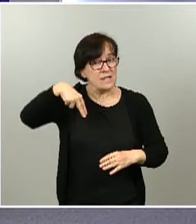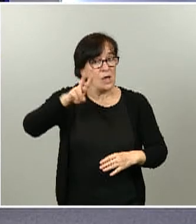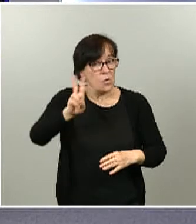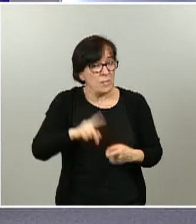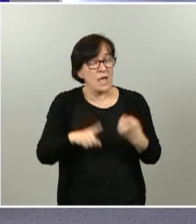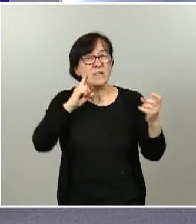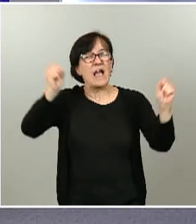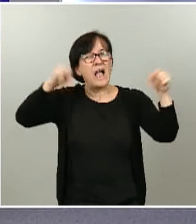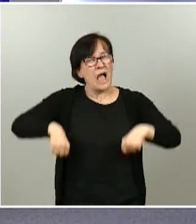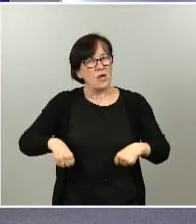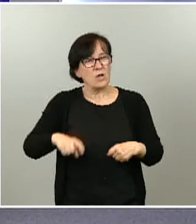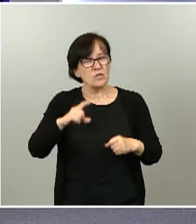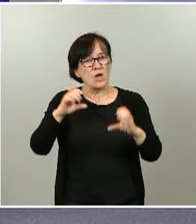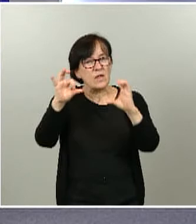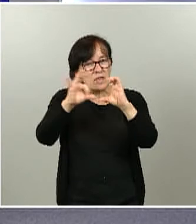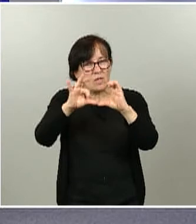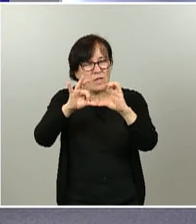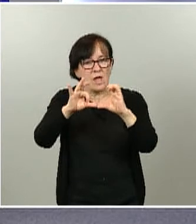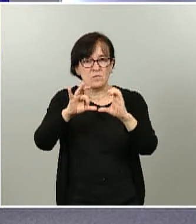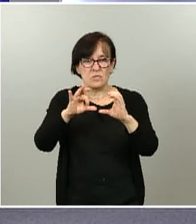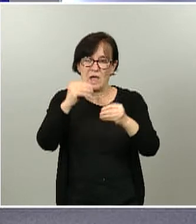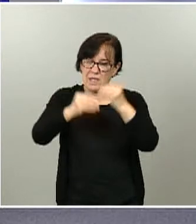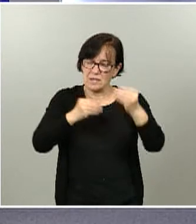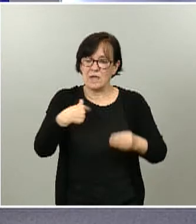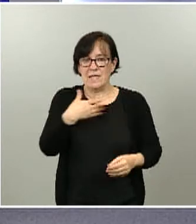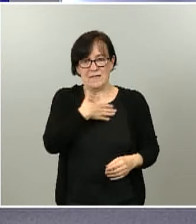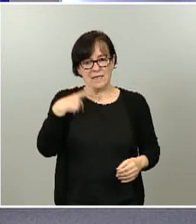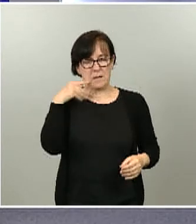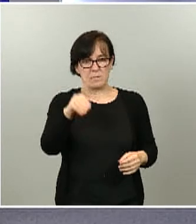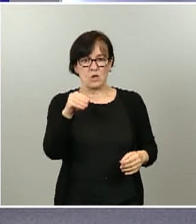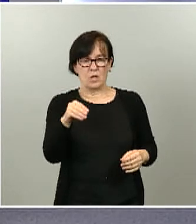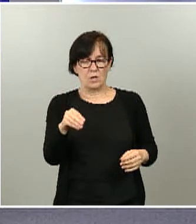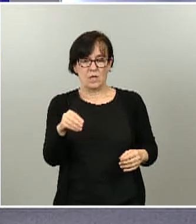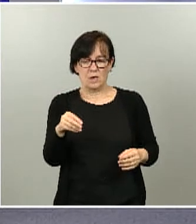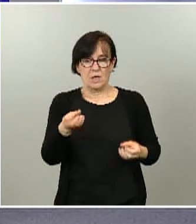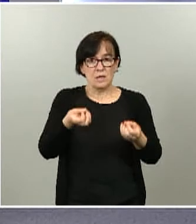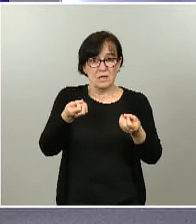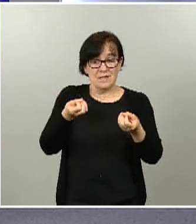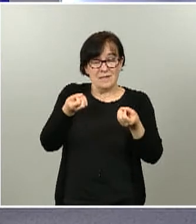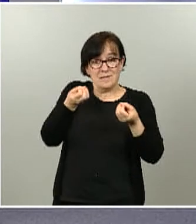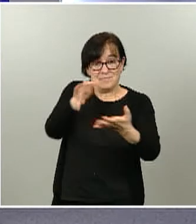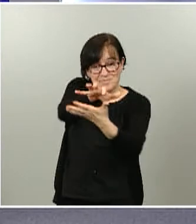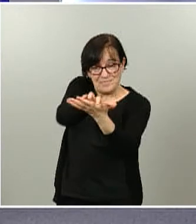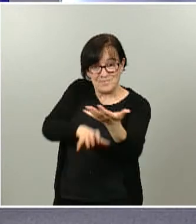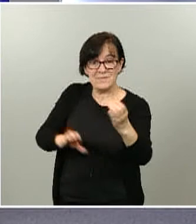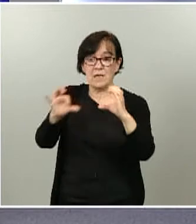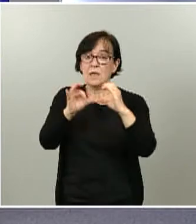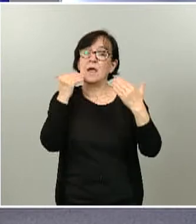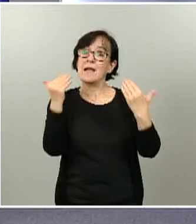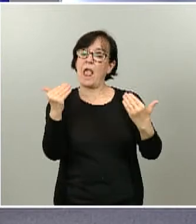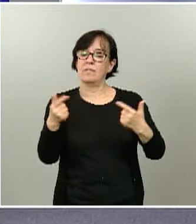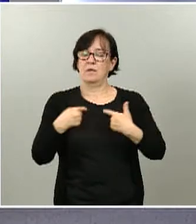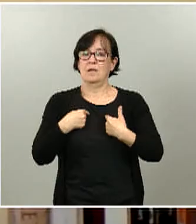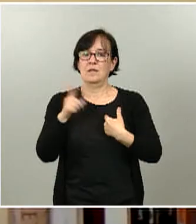con Ciudadanos, quería preguntarle, porque en el comunicado de Ciudadanos se dice que gracias a ellos no va a haber una mesa